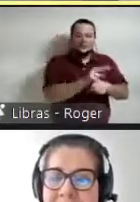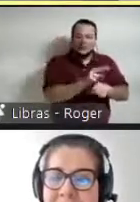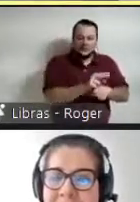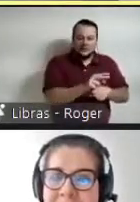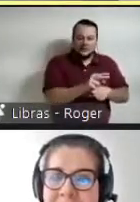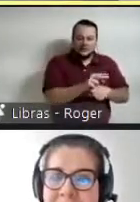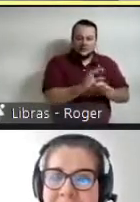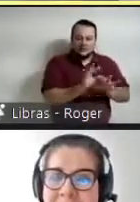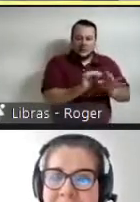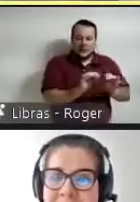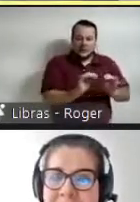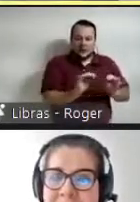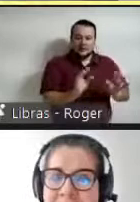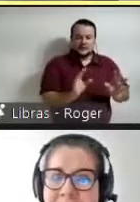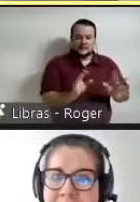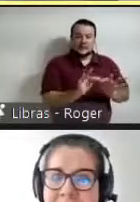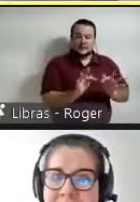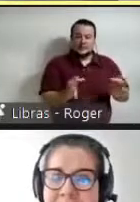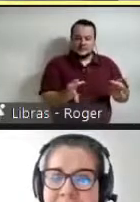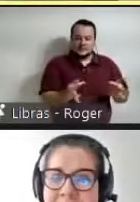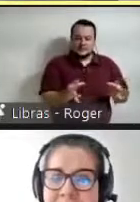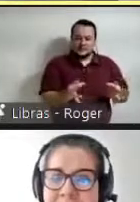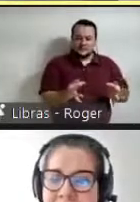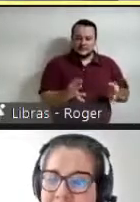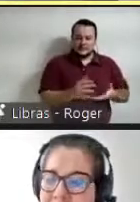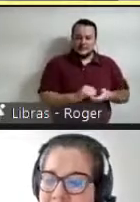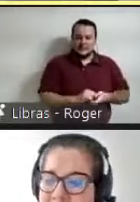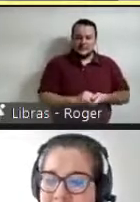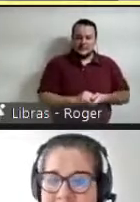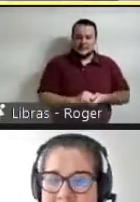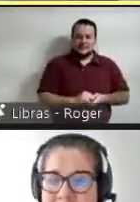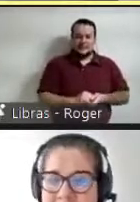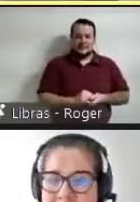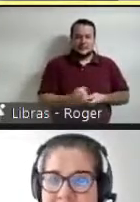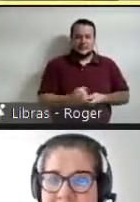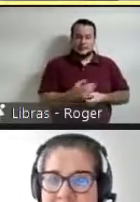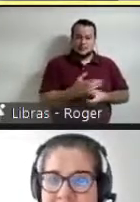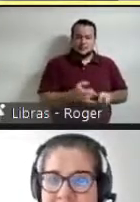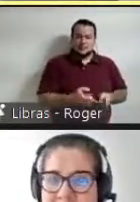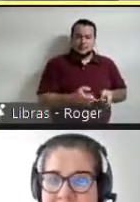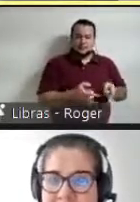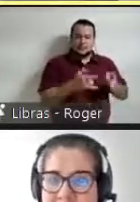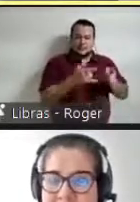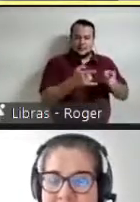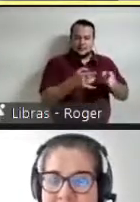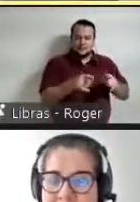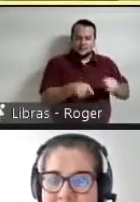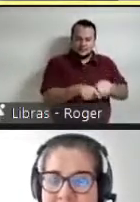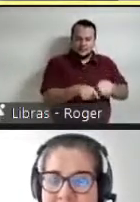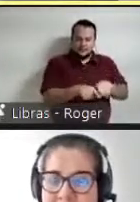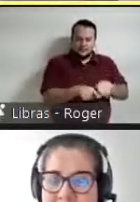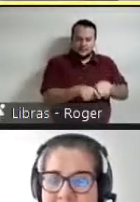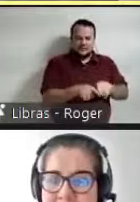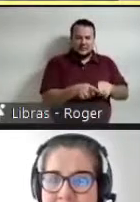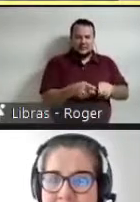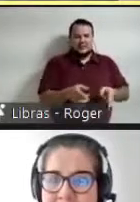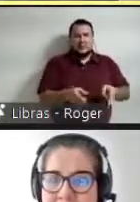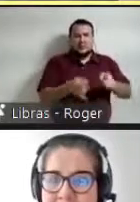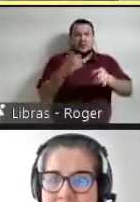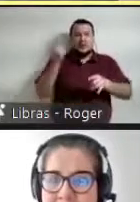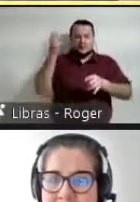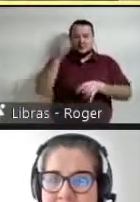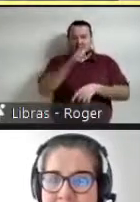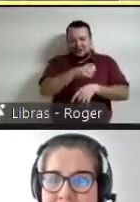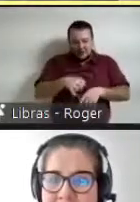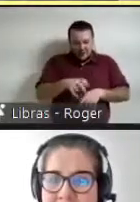perimetral el nuevo y el edificio nuevo y el edificio antiguo los espacios públicos y privados así como